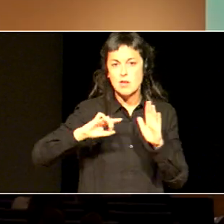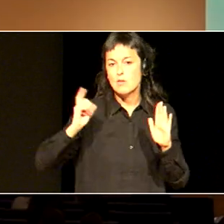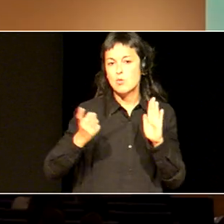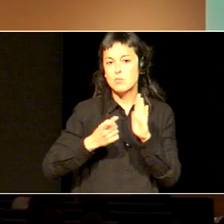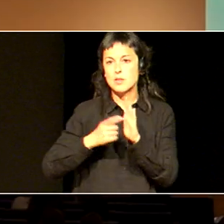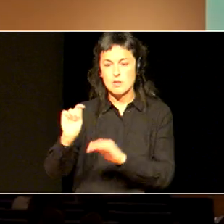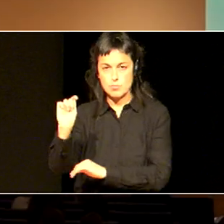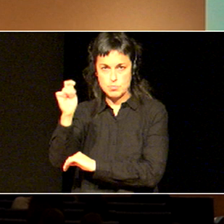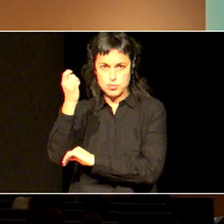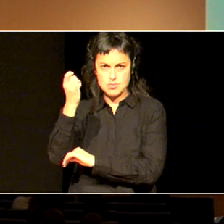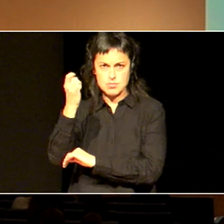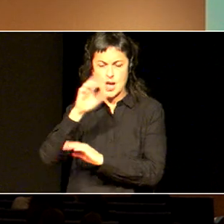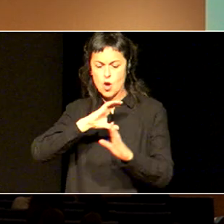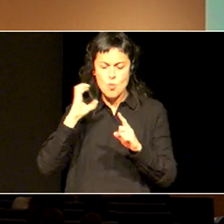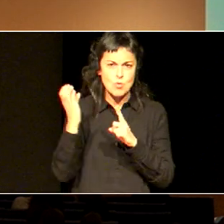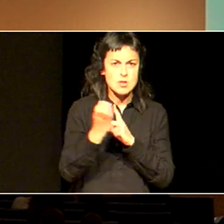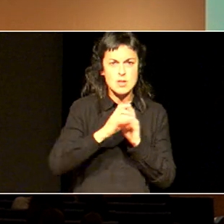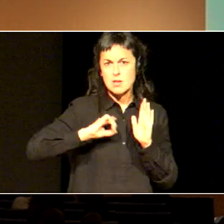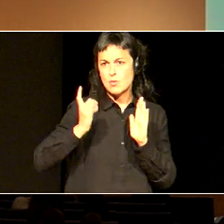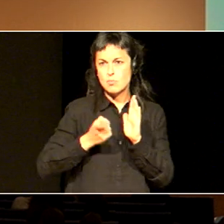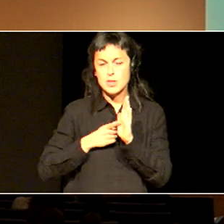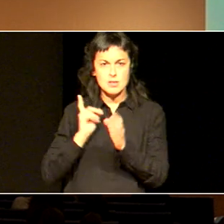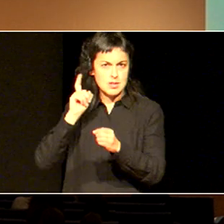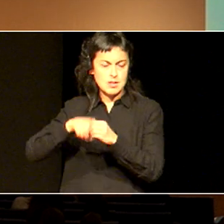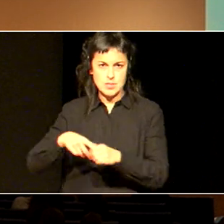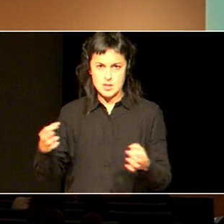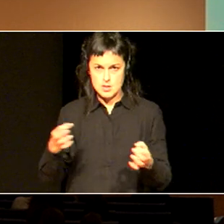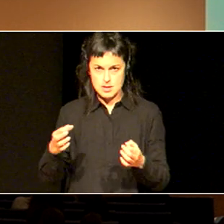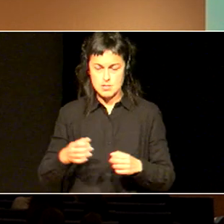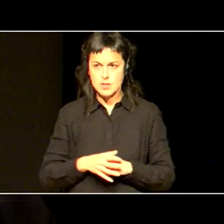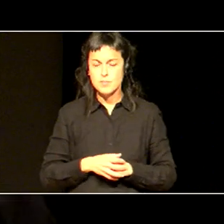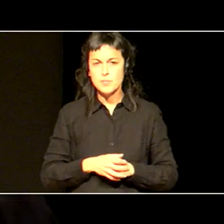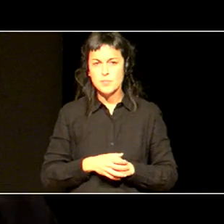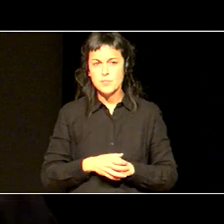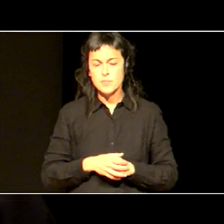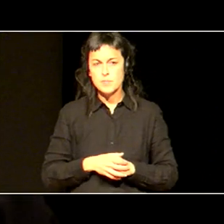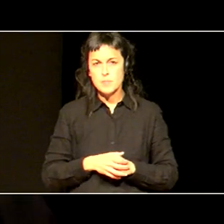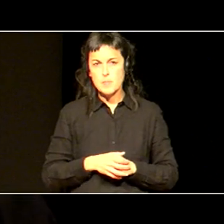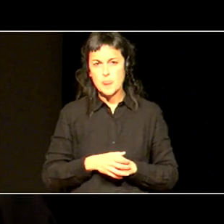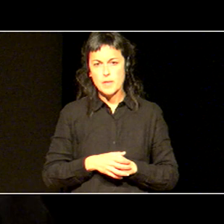tiene que estar implicada. Por otro lado, tenemos una vocación